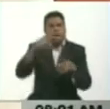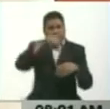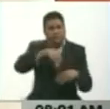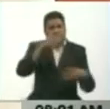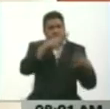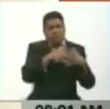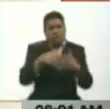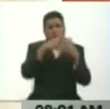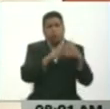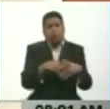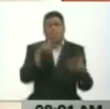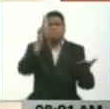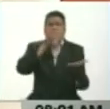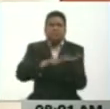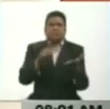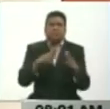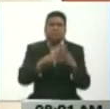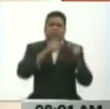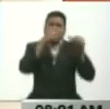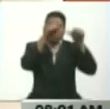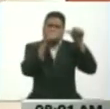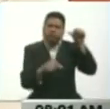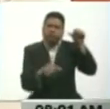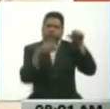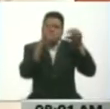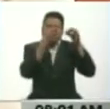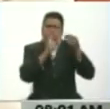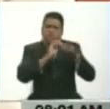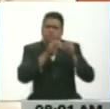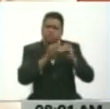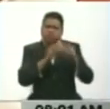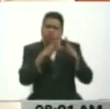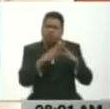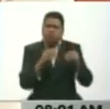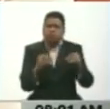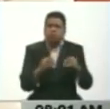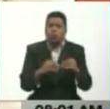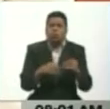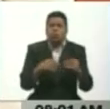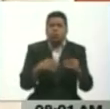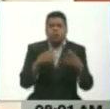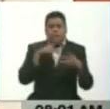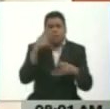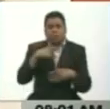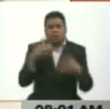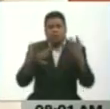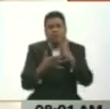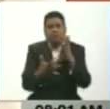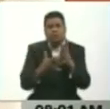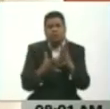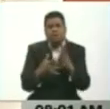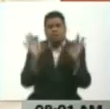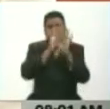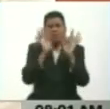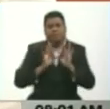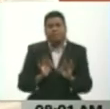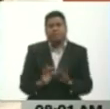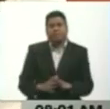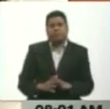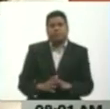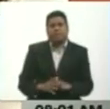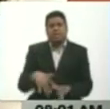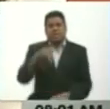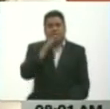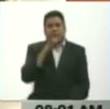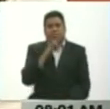debe presentar una evaluación meticulosa de los obstáculos gubernamentales, políticos y tecnológicos en materia de